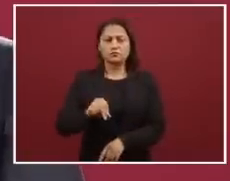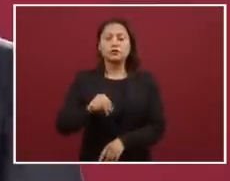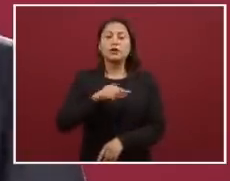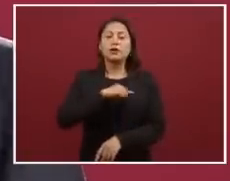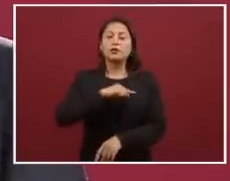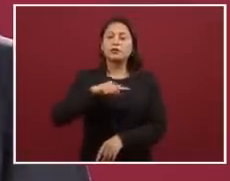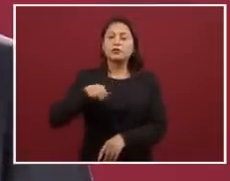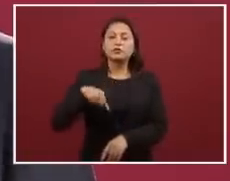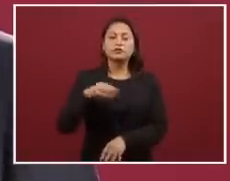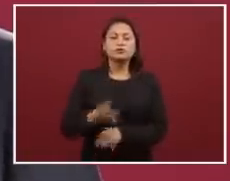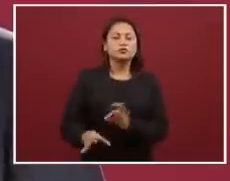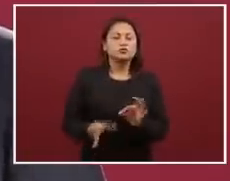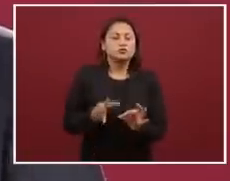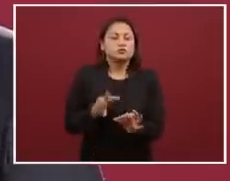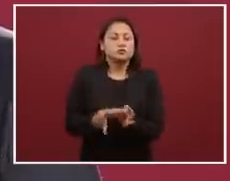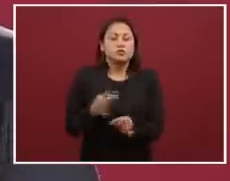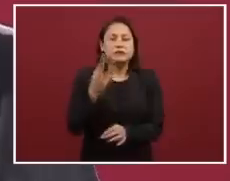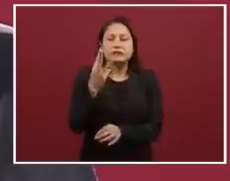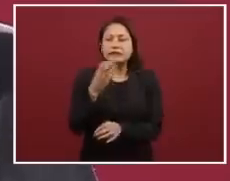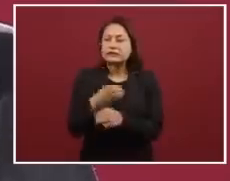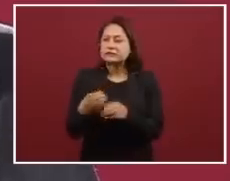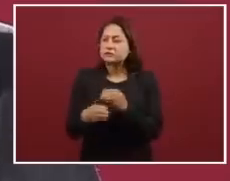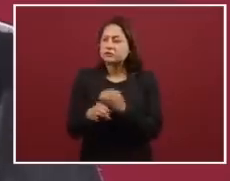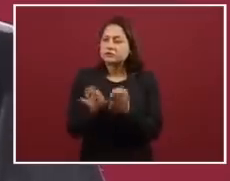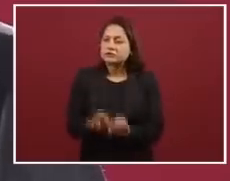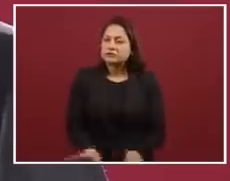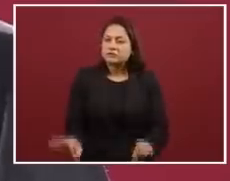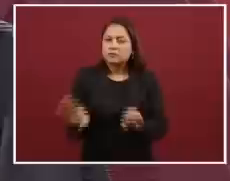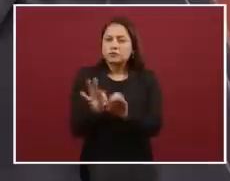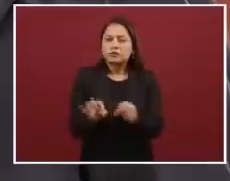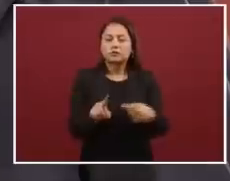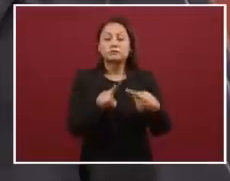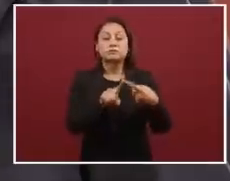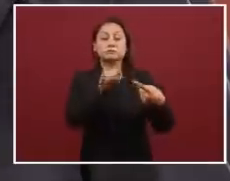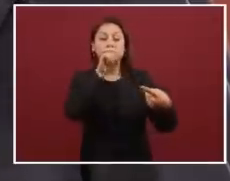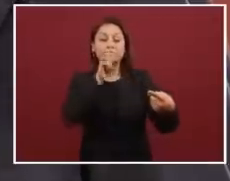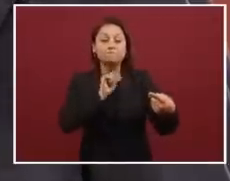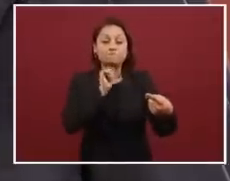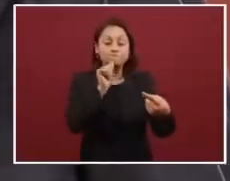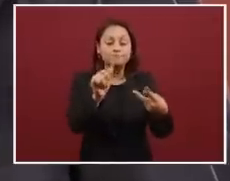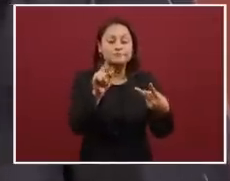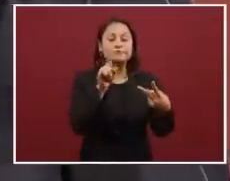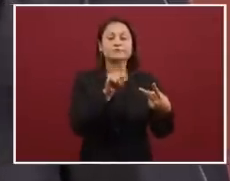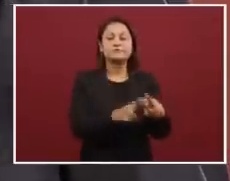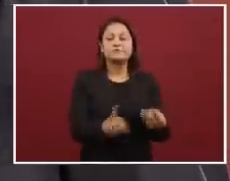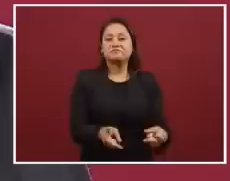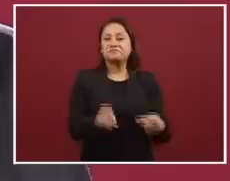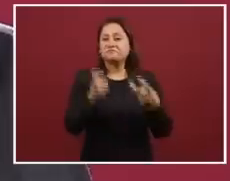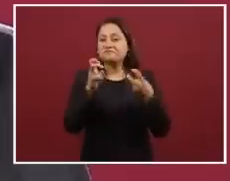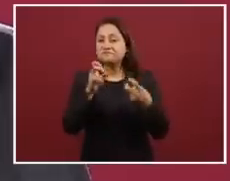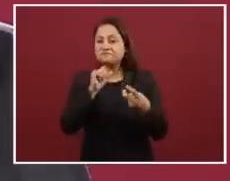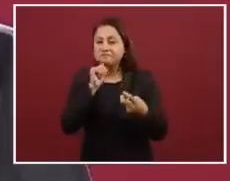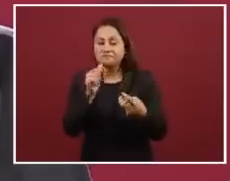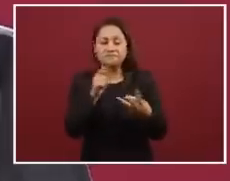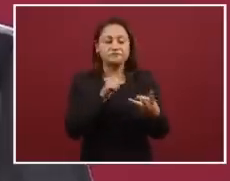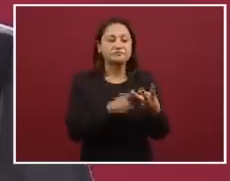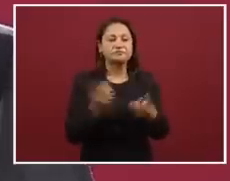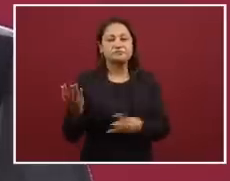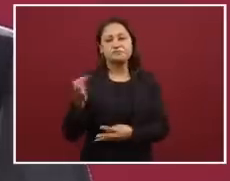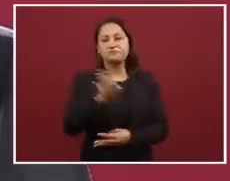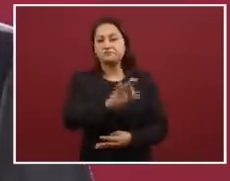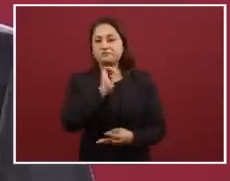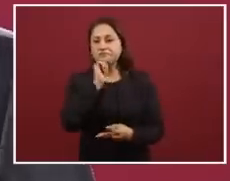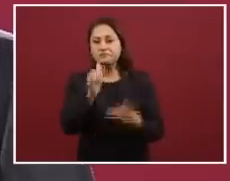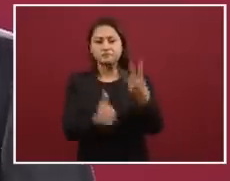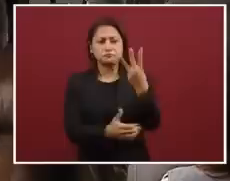principios básicos: no mentir, no robar, no traicionar al pueblo. Entonces, vamos